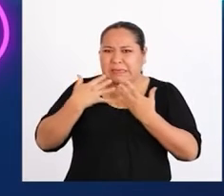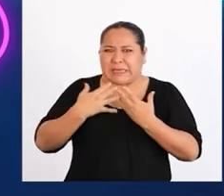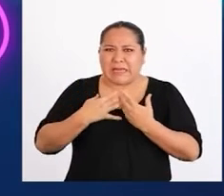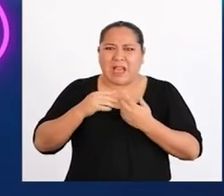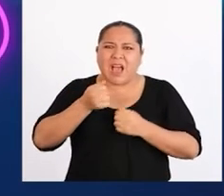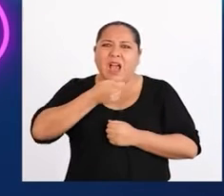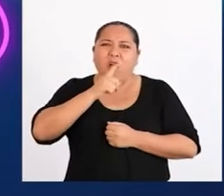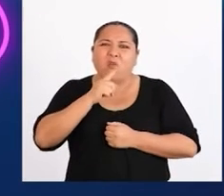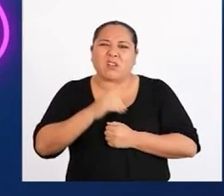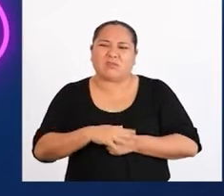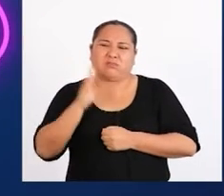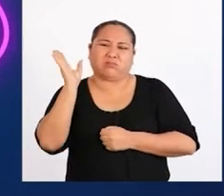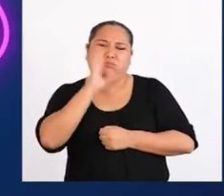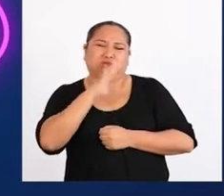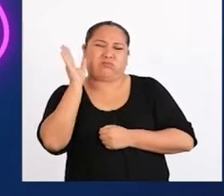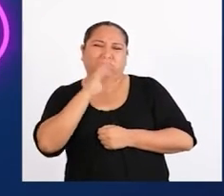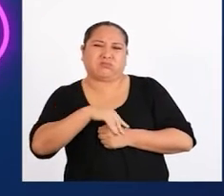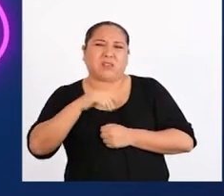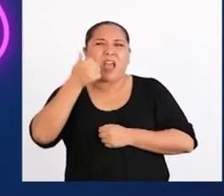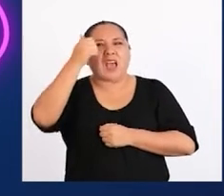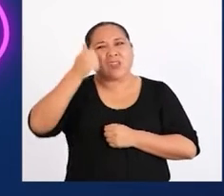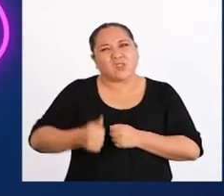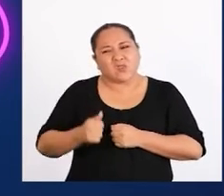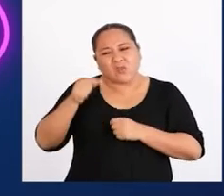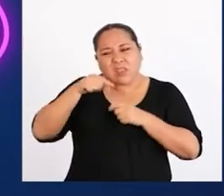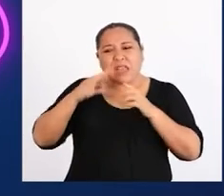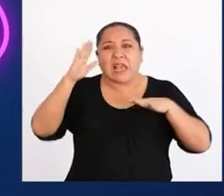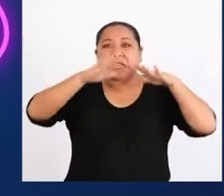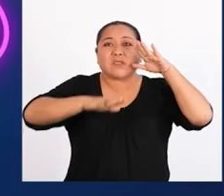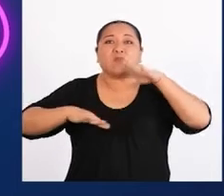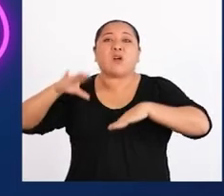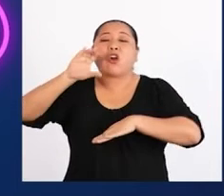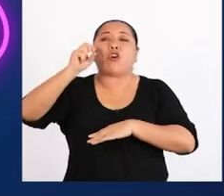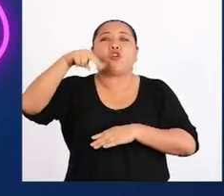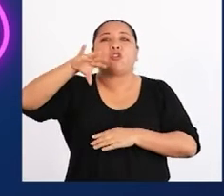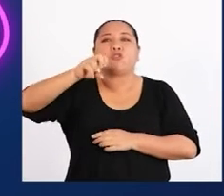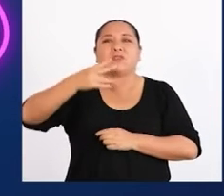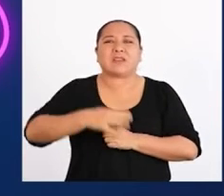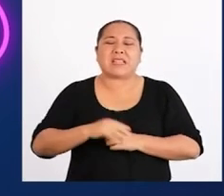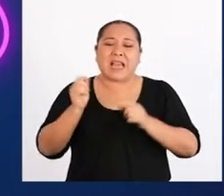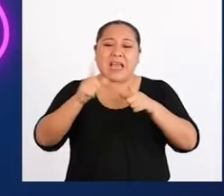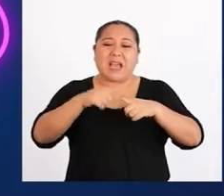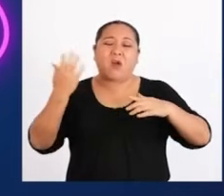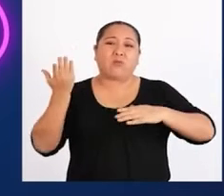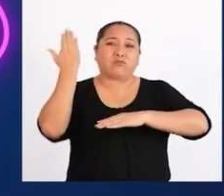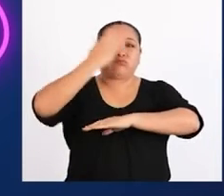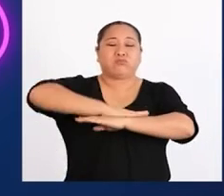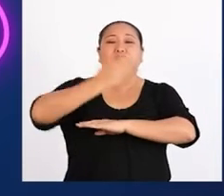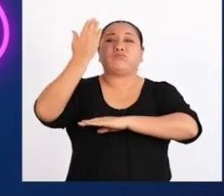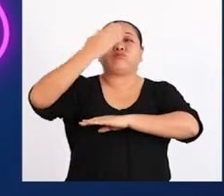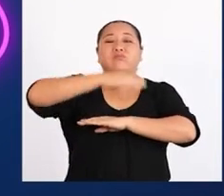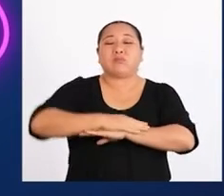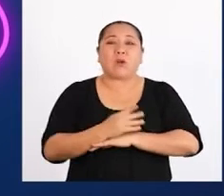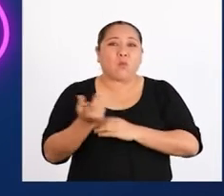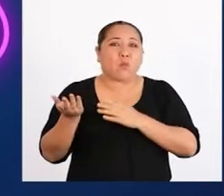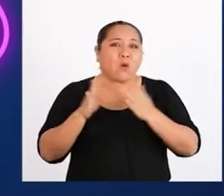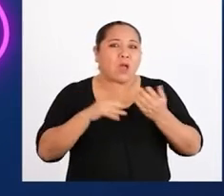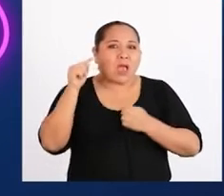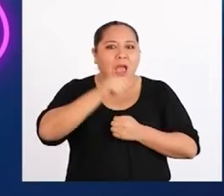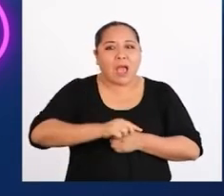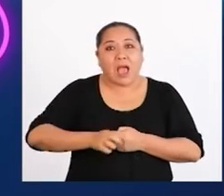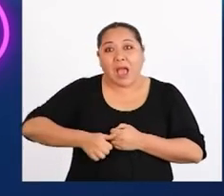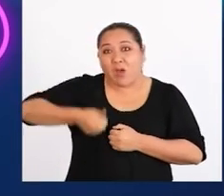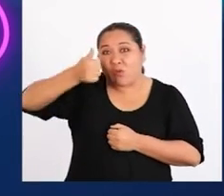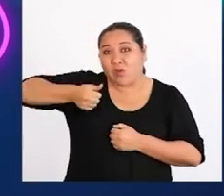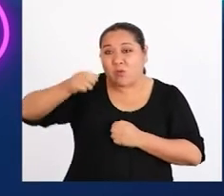peste azul entre las playas de Conchán. La gran ballena muerta. Las autoridades protegen